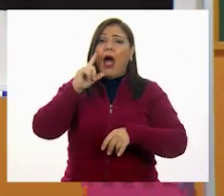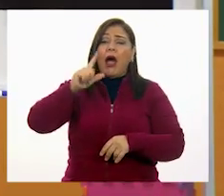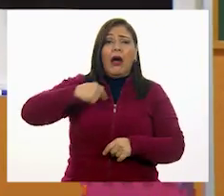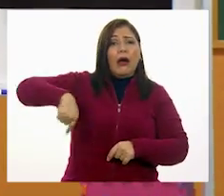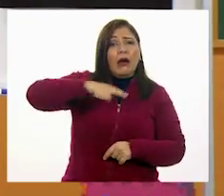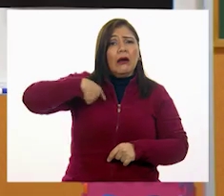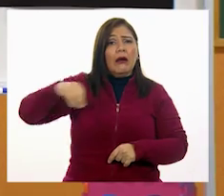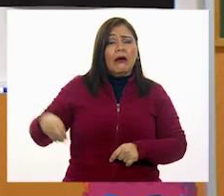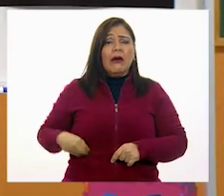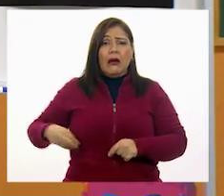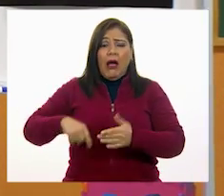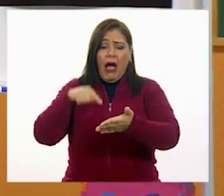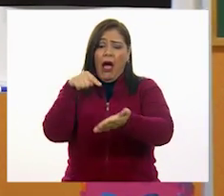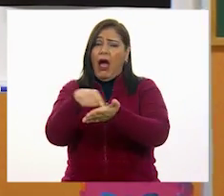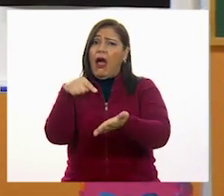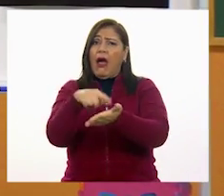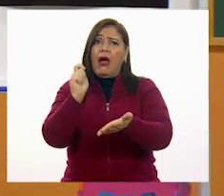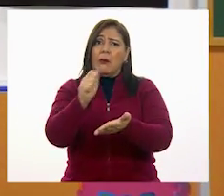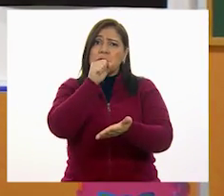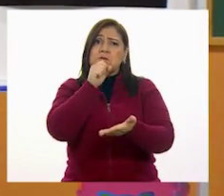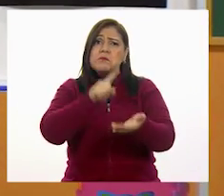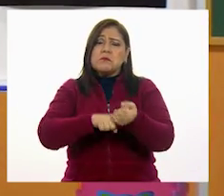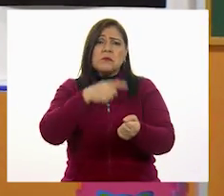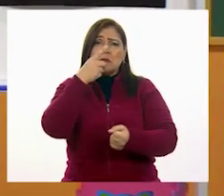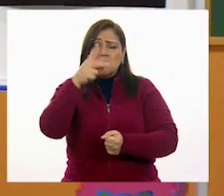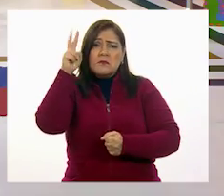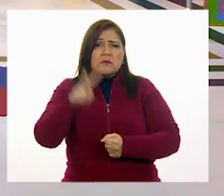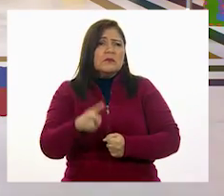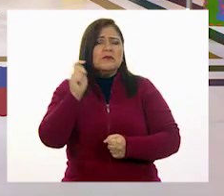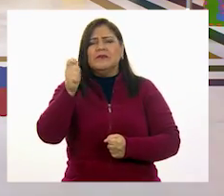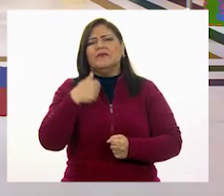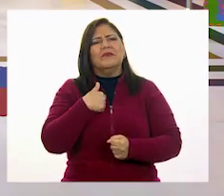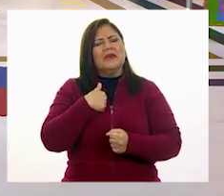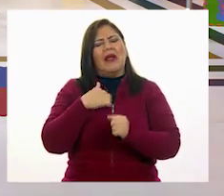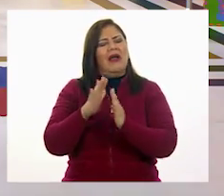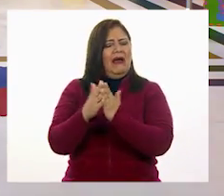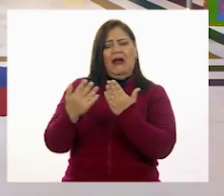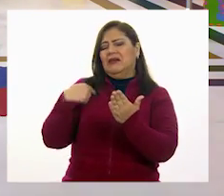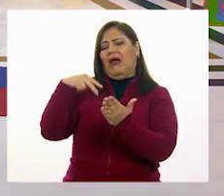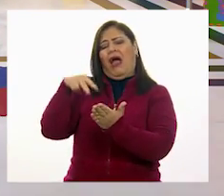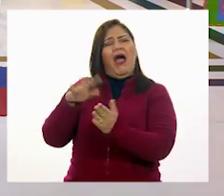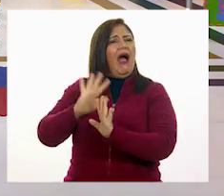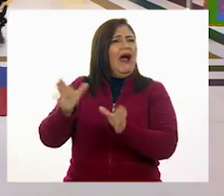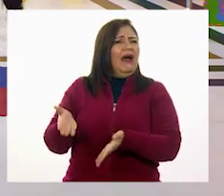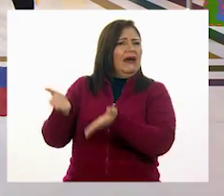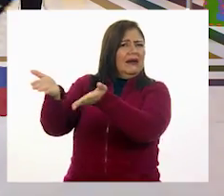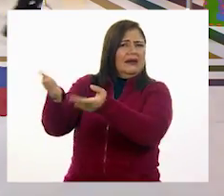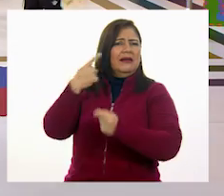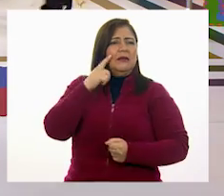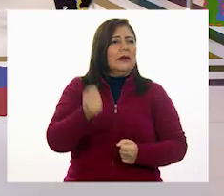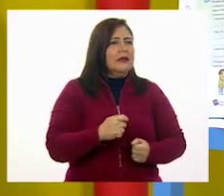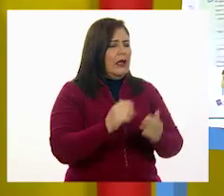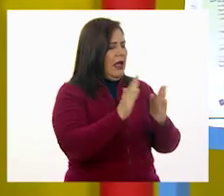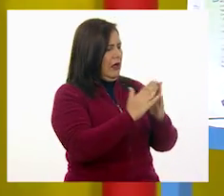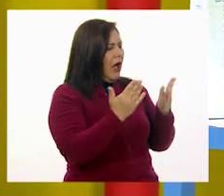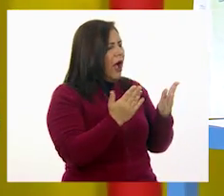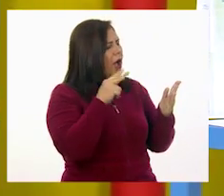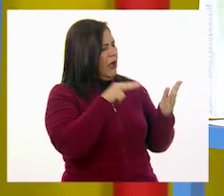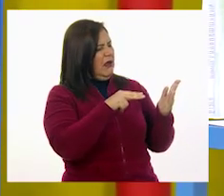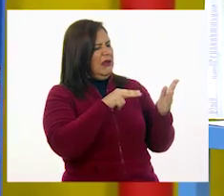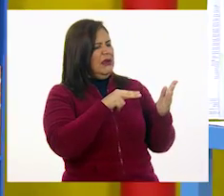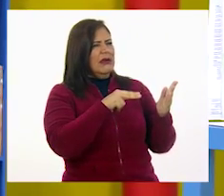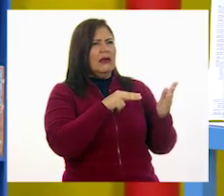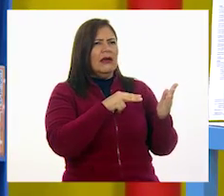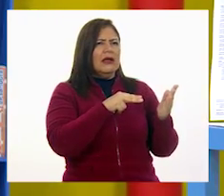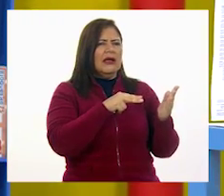Miren, aquí dice bien claro, pero estoy muy nervioso. Yo no quiero leerlo. Por favor, léelo tú. A ver, ¿qué dice? Veamos. Dice... ¿Qué vamos